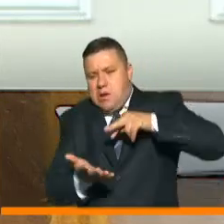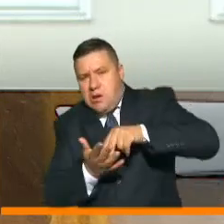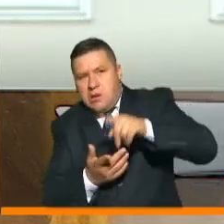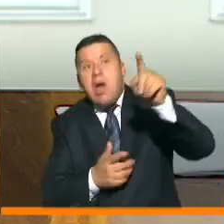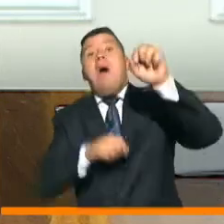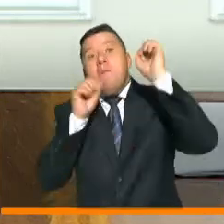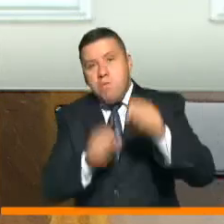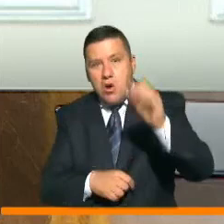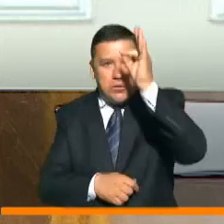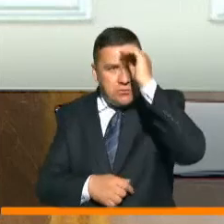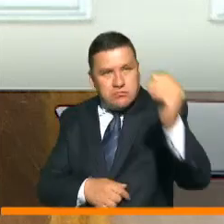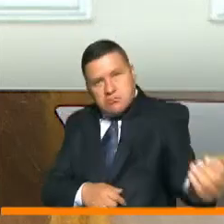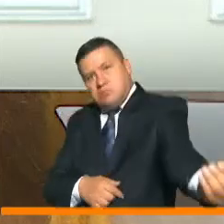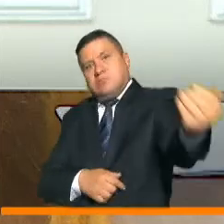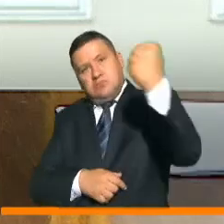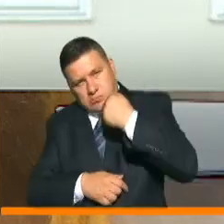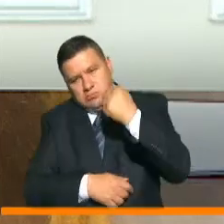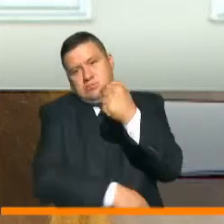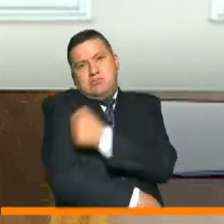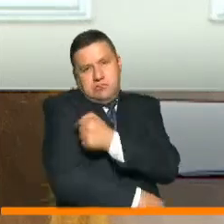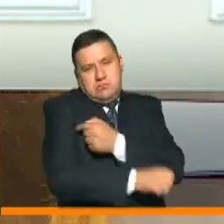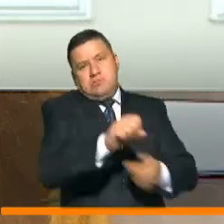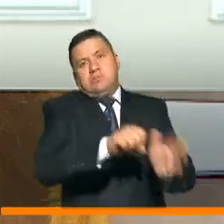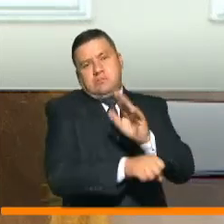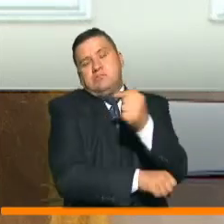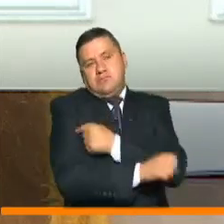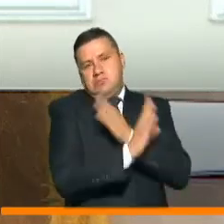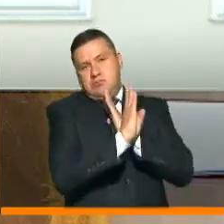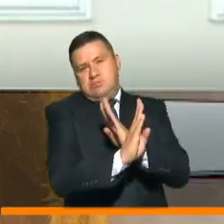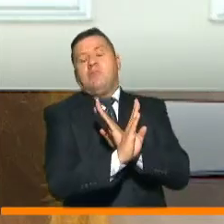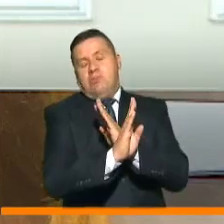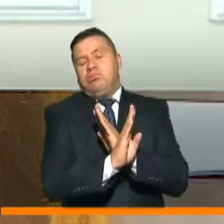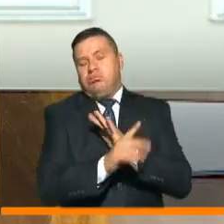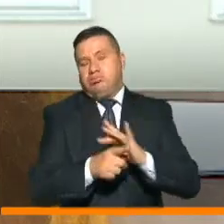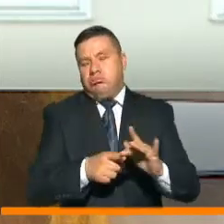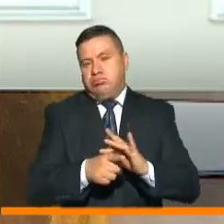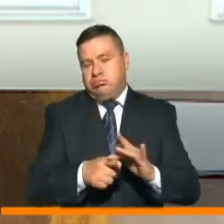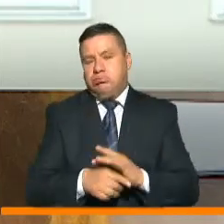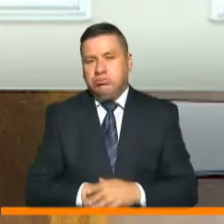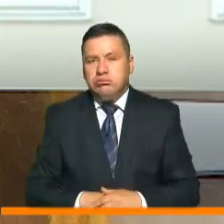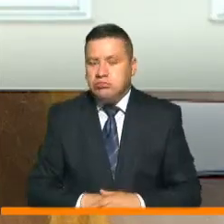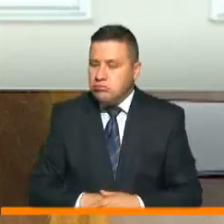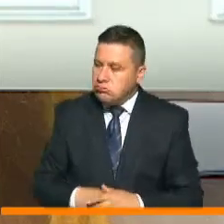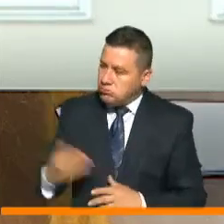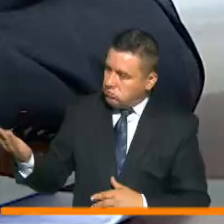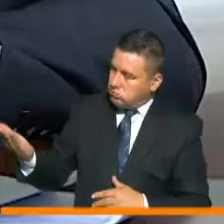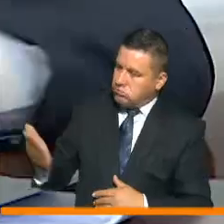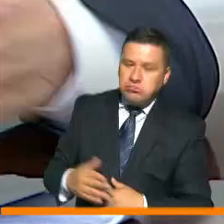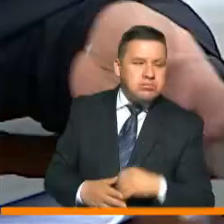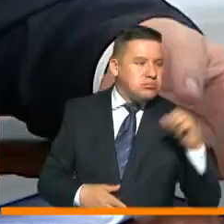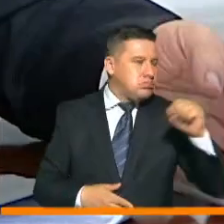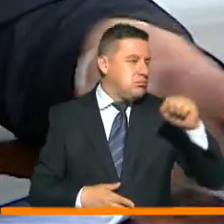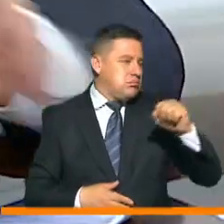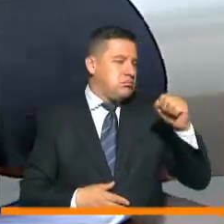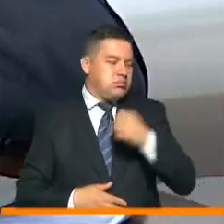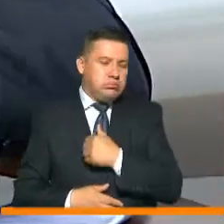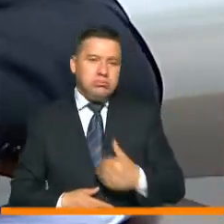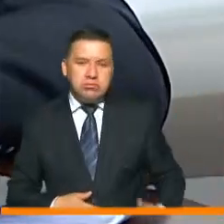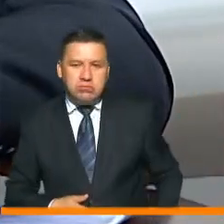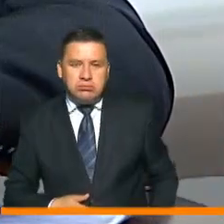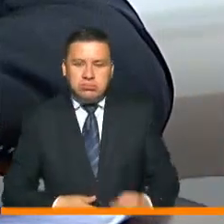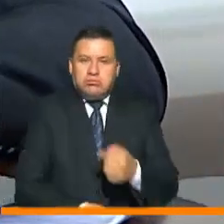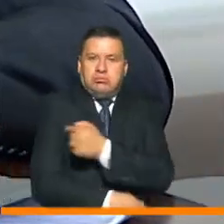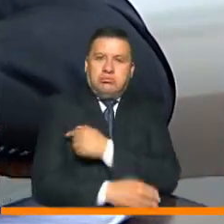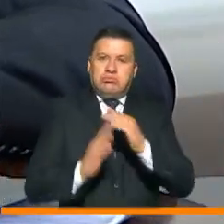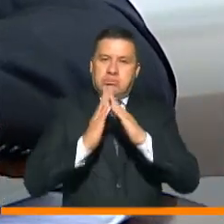plan de vacunación que a ese tipo de patologías o situaciones se pueda aplicar la vacuna en casa. Fernando. Sí, presidente. La